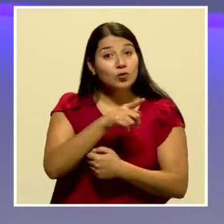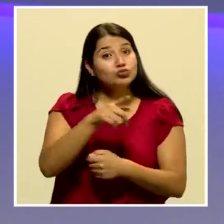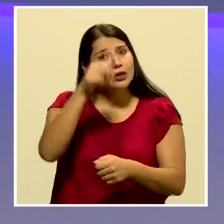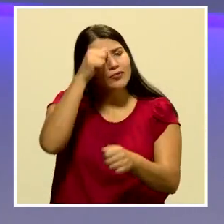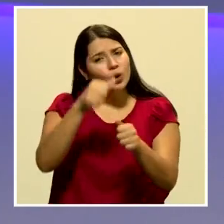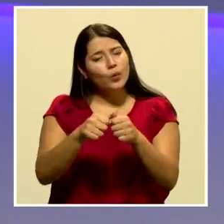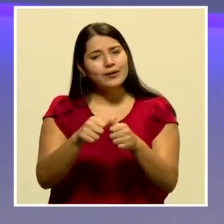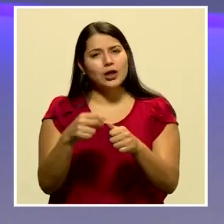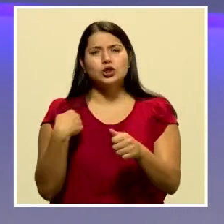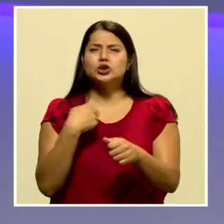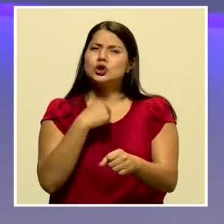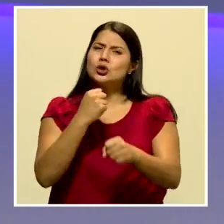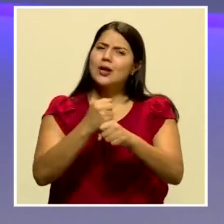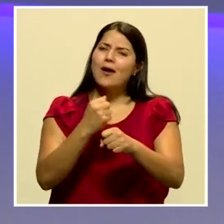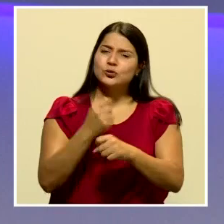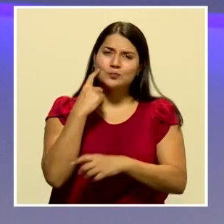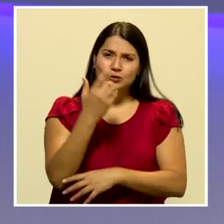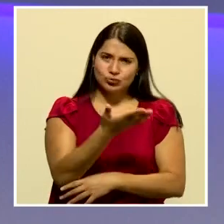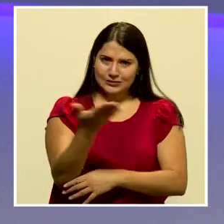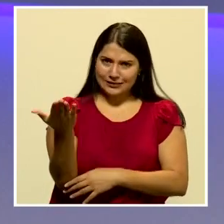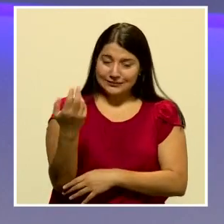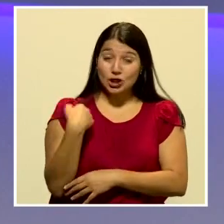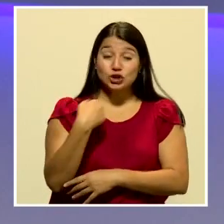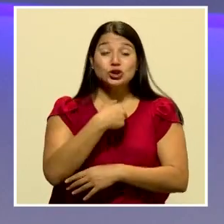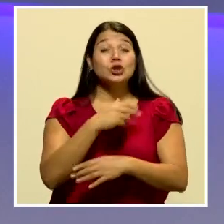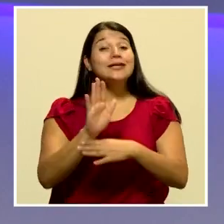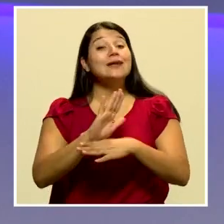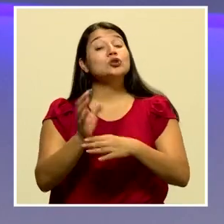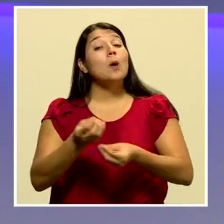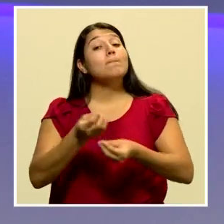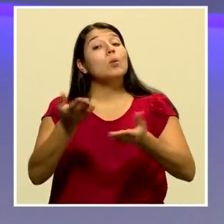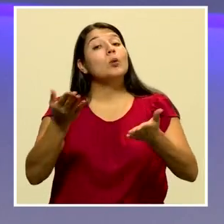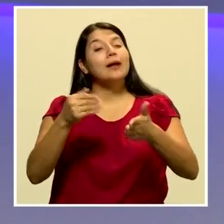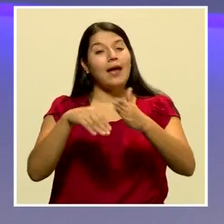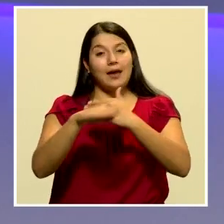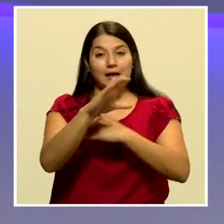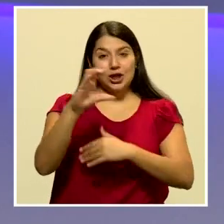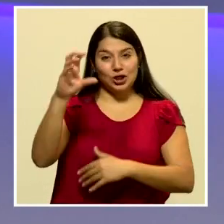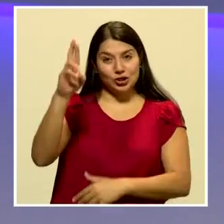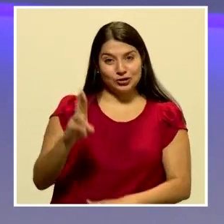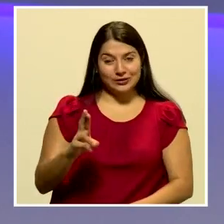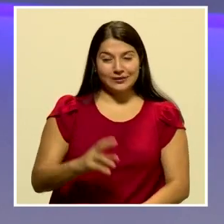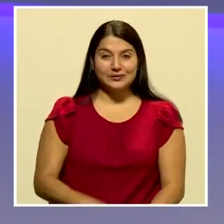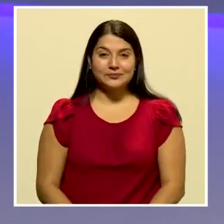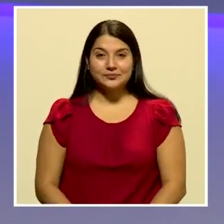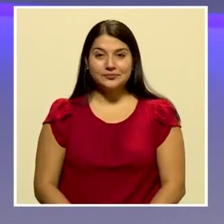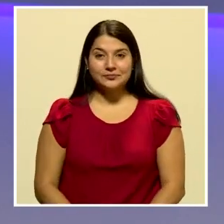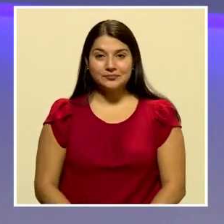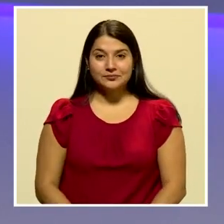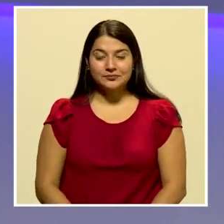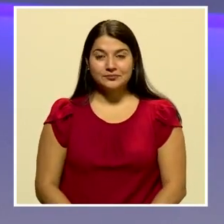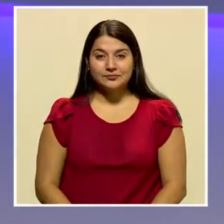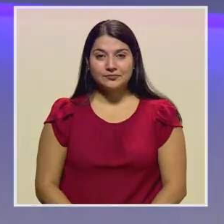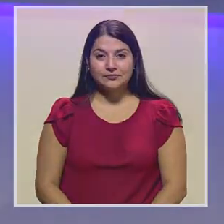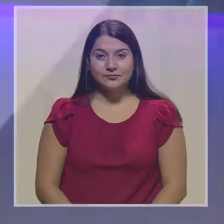Recuerde, trabajamos para usted. Somos la televisión pública de Costa Rica.